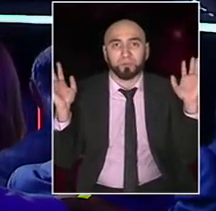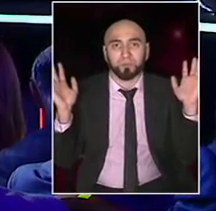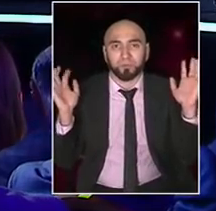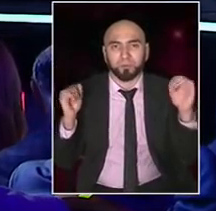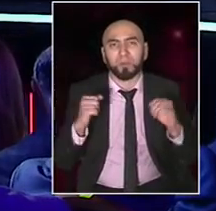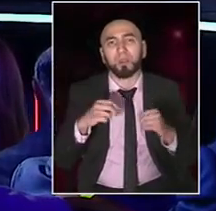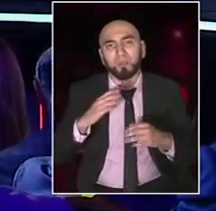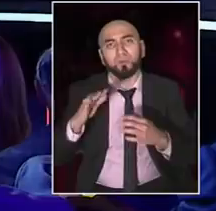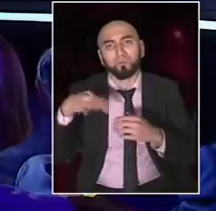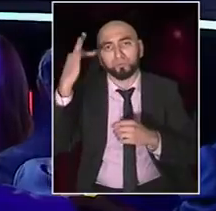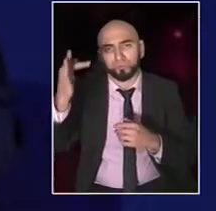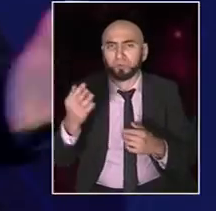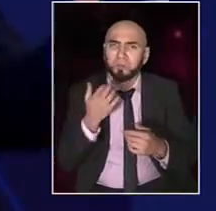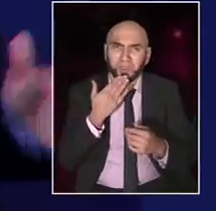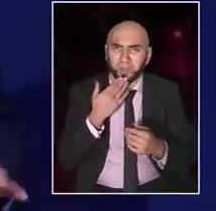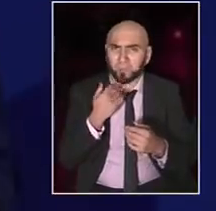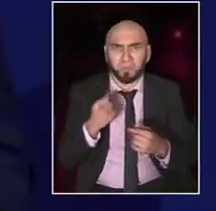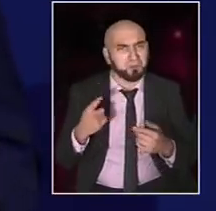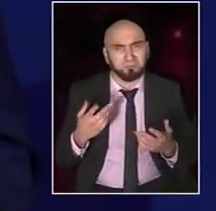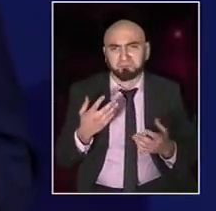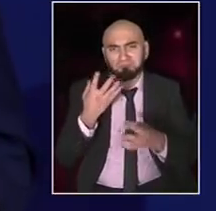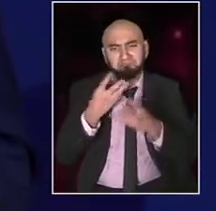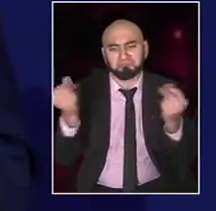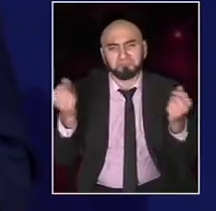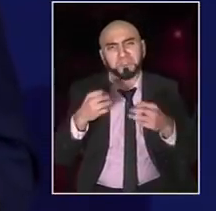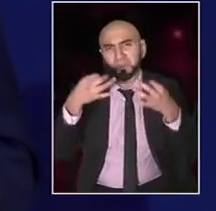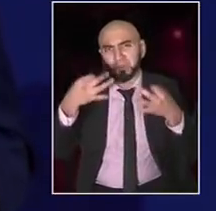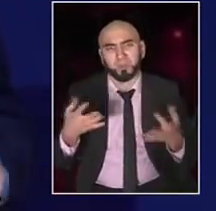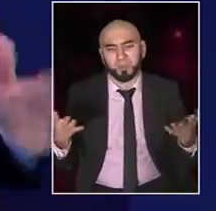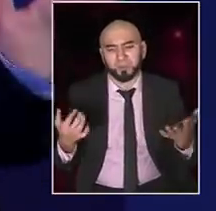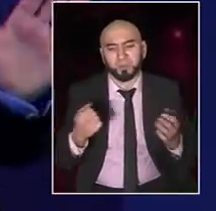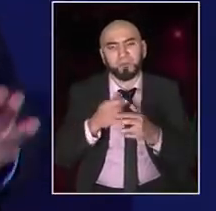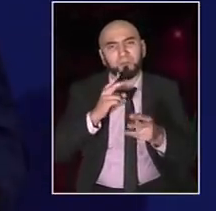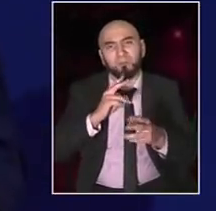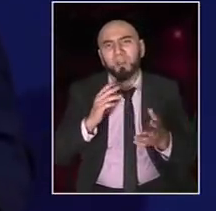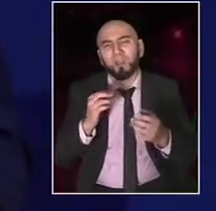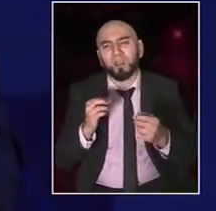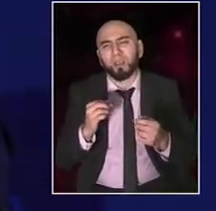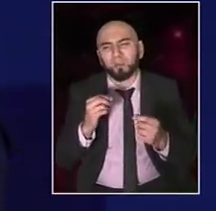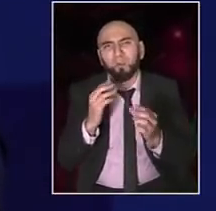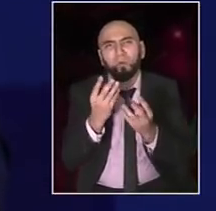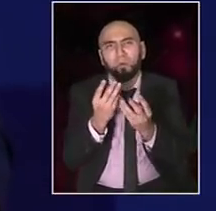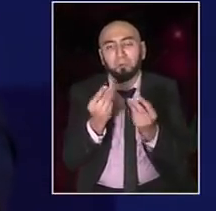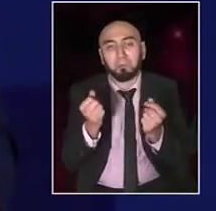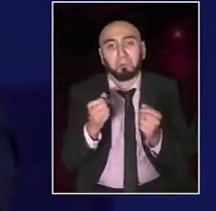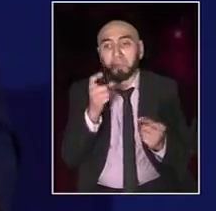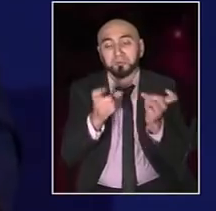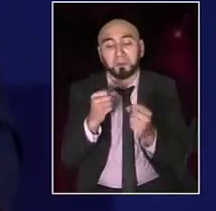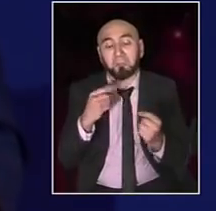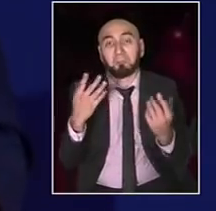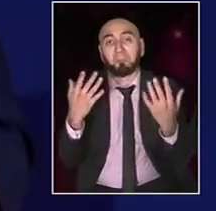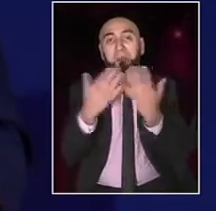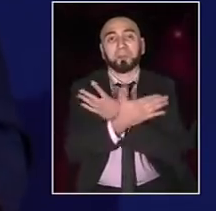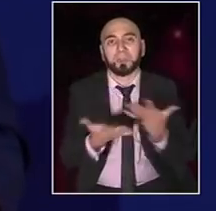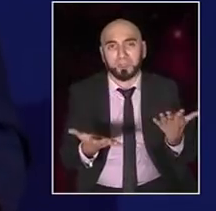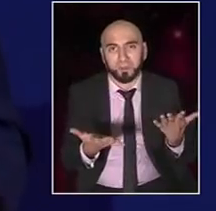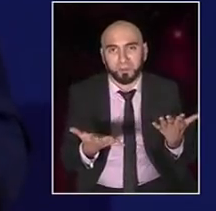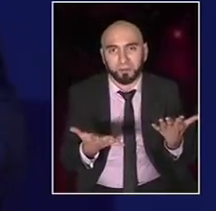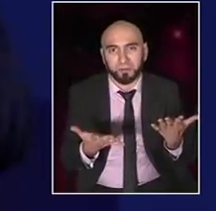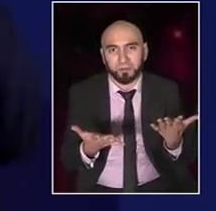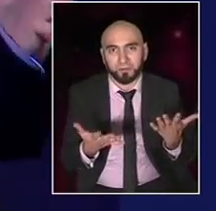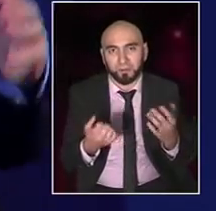van a ir desapareciendo, que se van a ir disolviendo. Y lo van a hacer de manera silenciosa e invisible. E incluso, yo